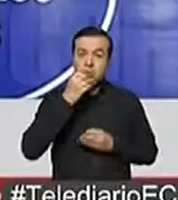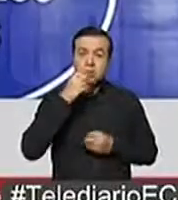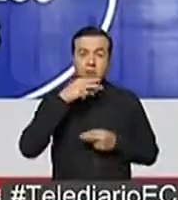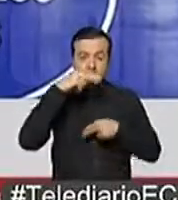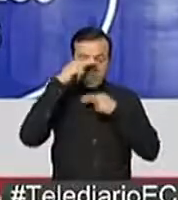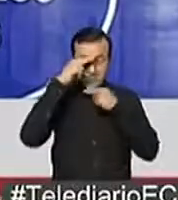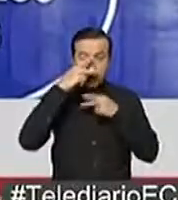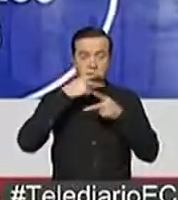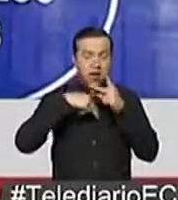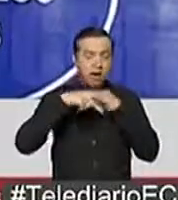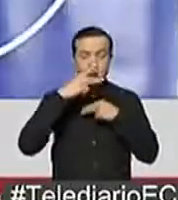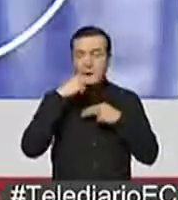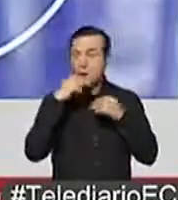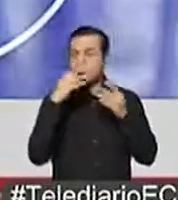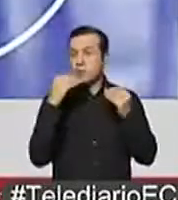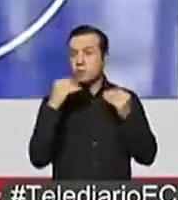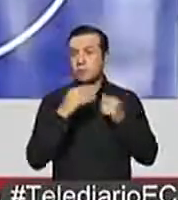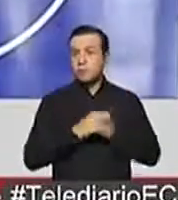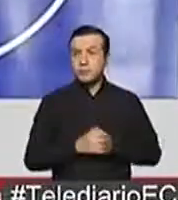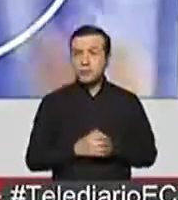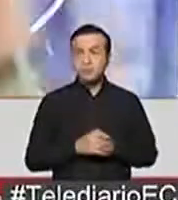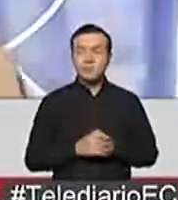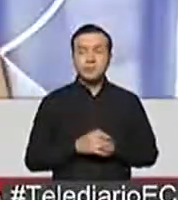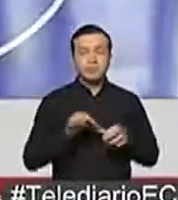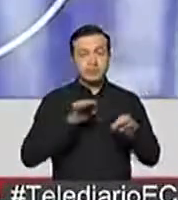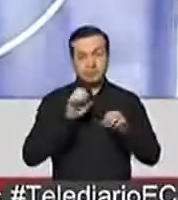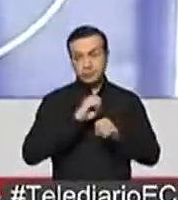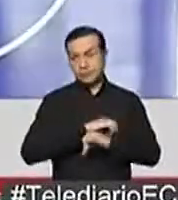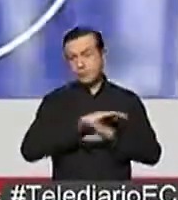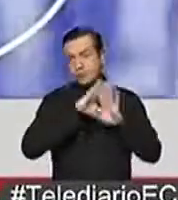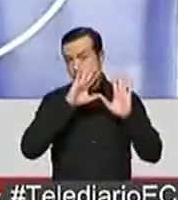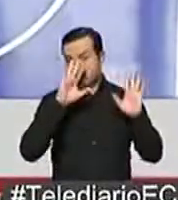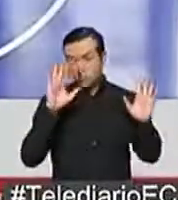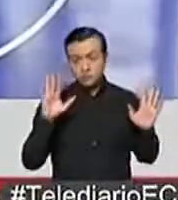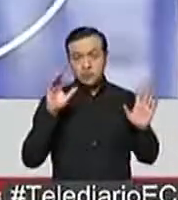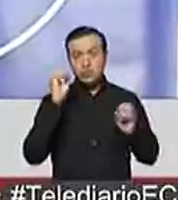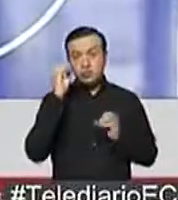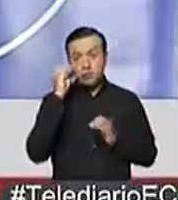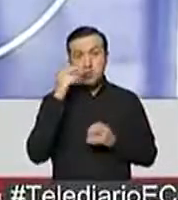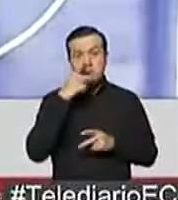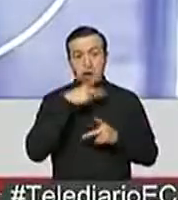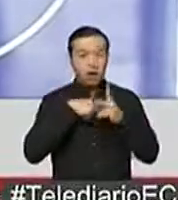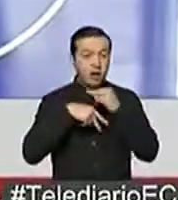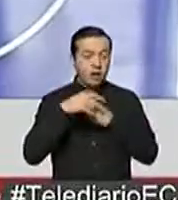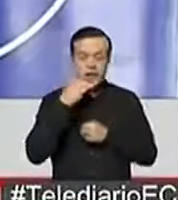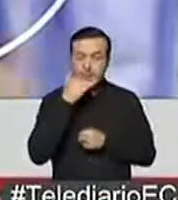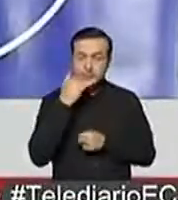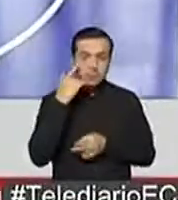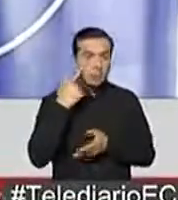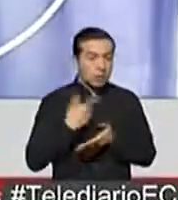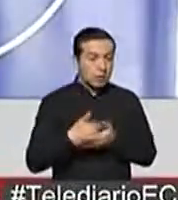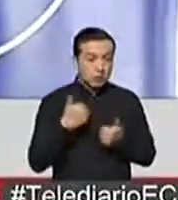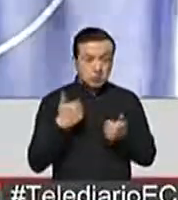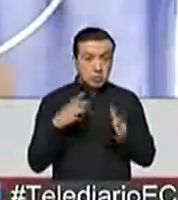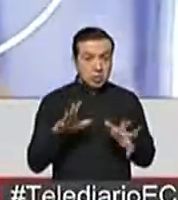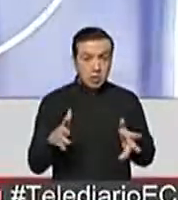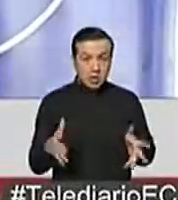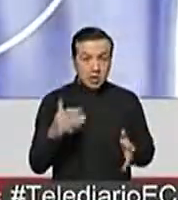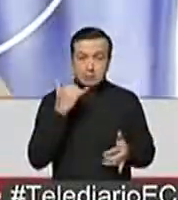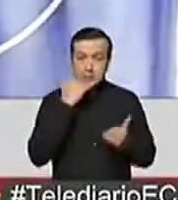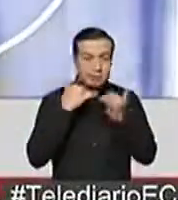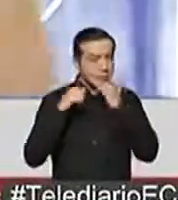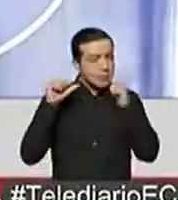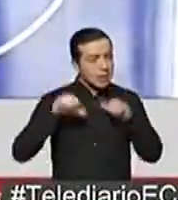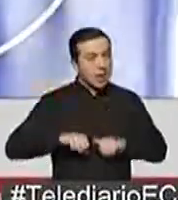que han estado circulando por las redes. Hay que ser categóricos, eso es una información falsa, infundada y malintencionada para